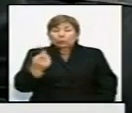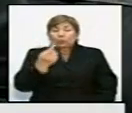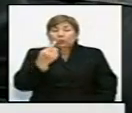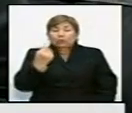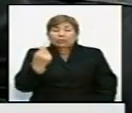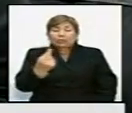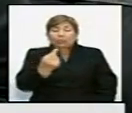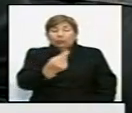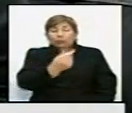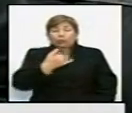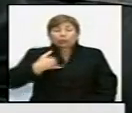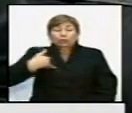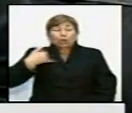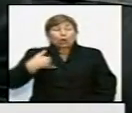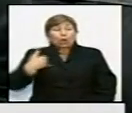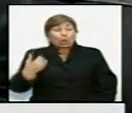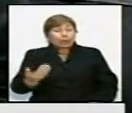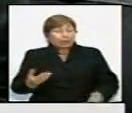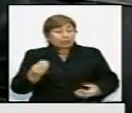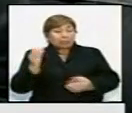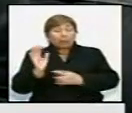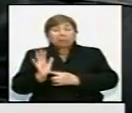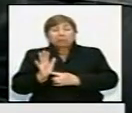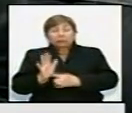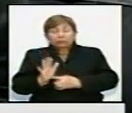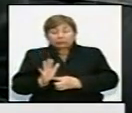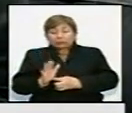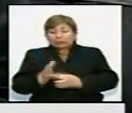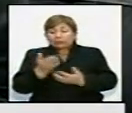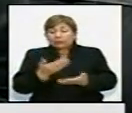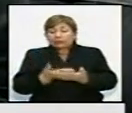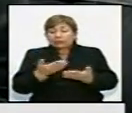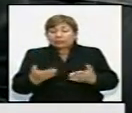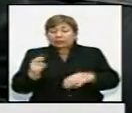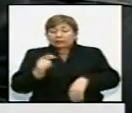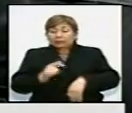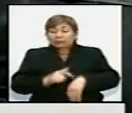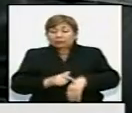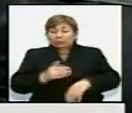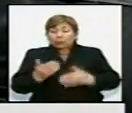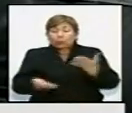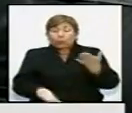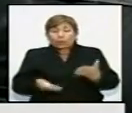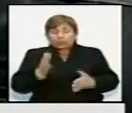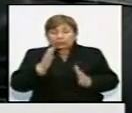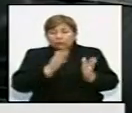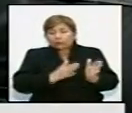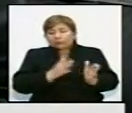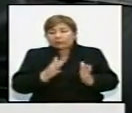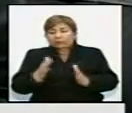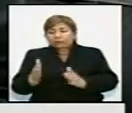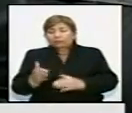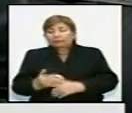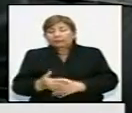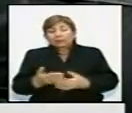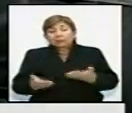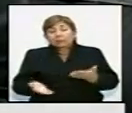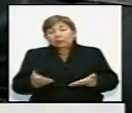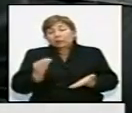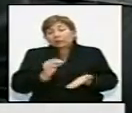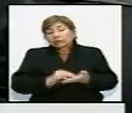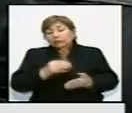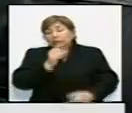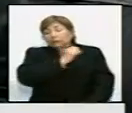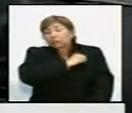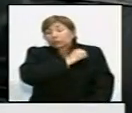de los jóvenes puede demostrar en ese momento cuál ha sido su preparación, ¿no es cierto?, post